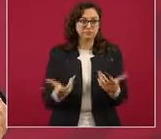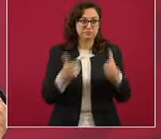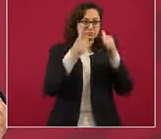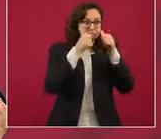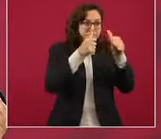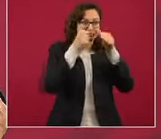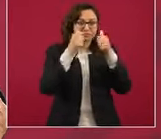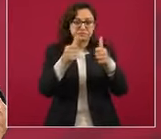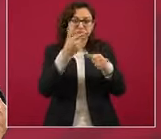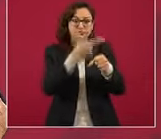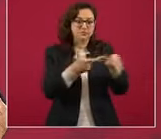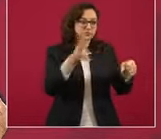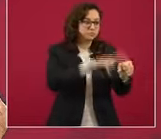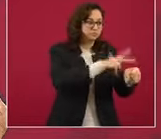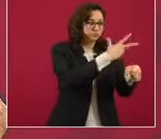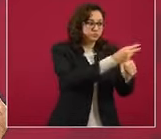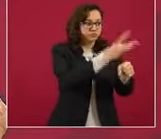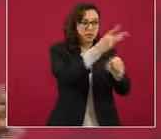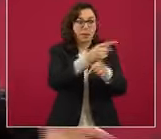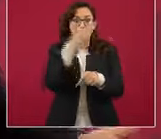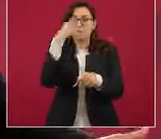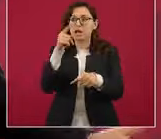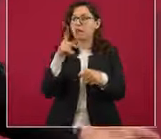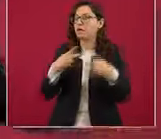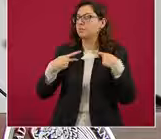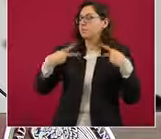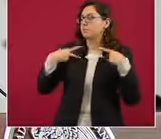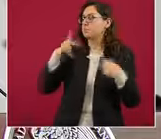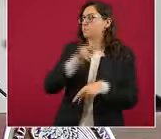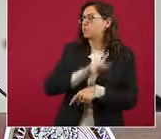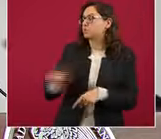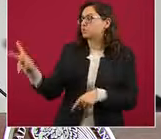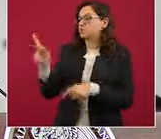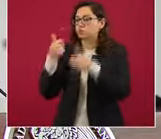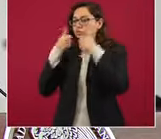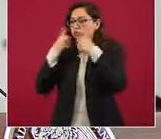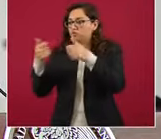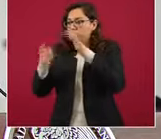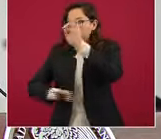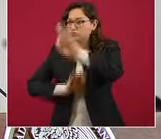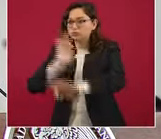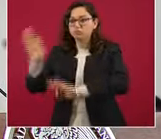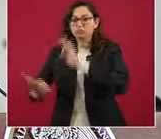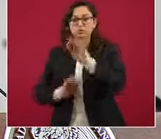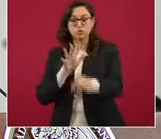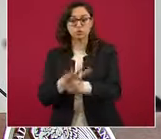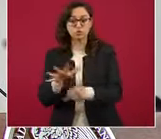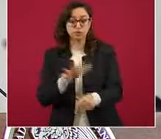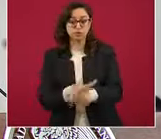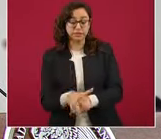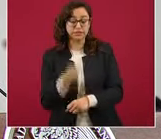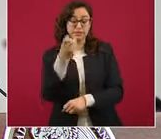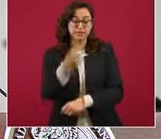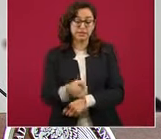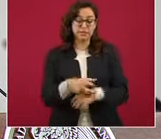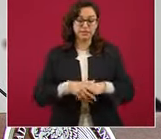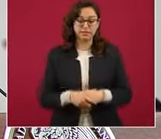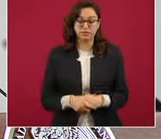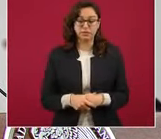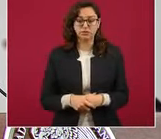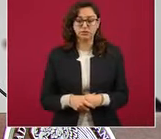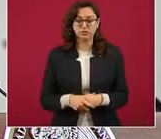ser atendido, que tengamos las camas suficientes, que